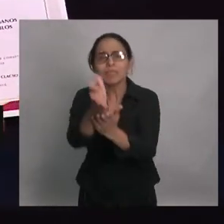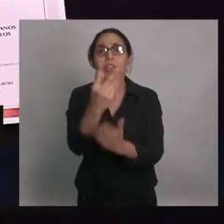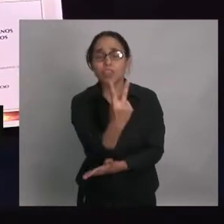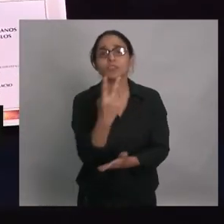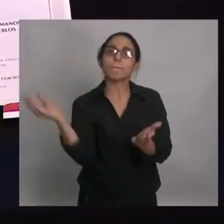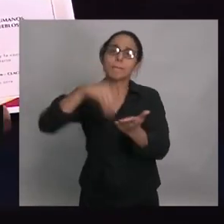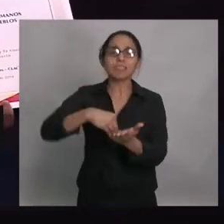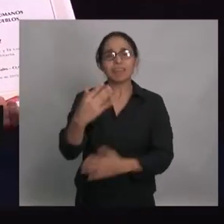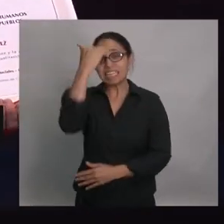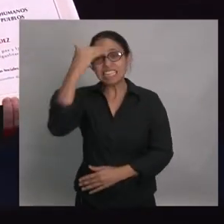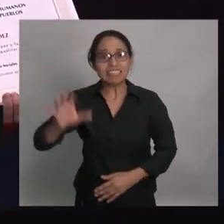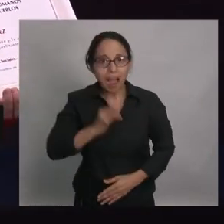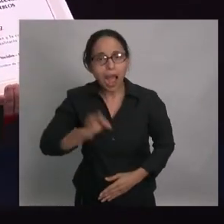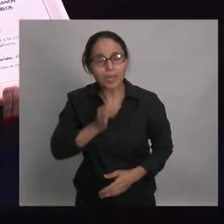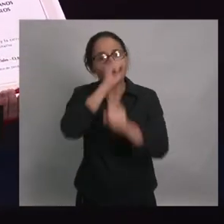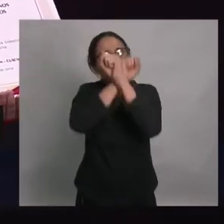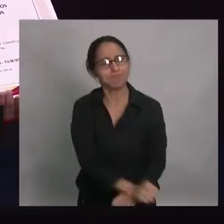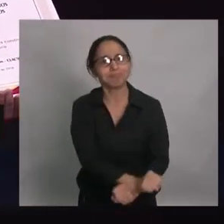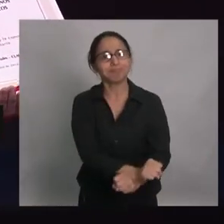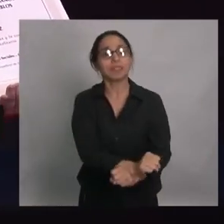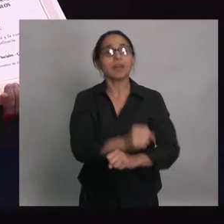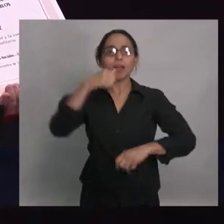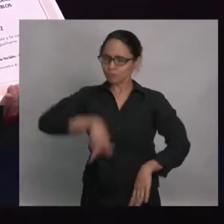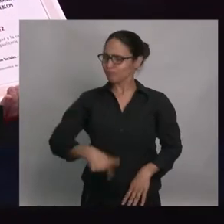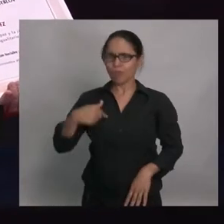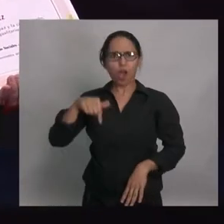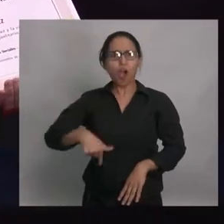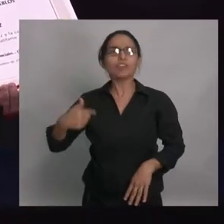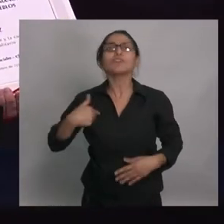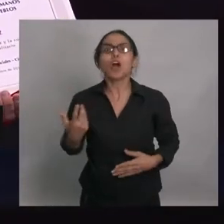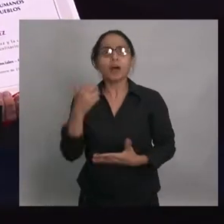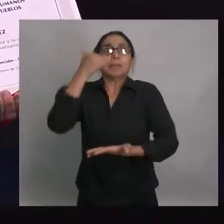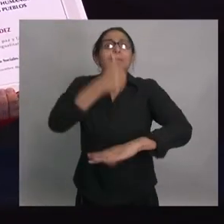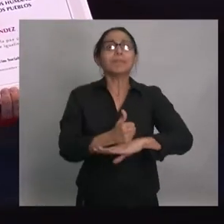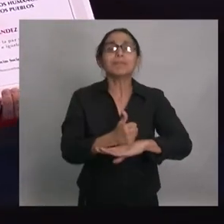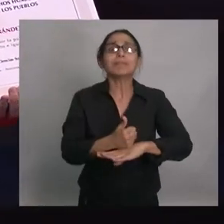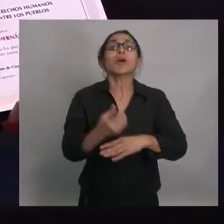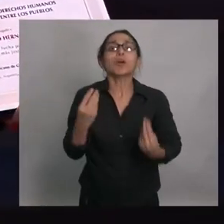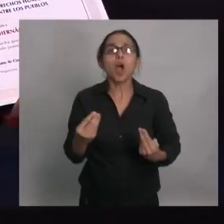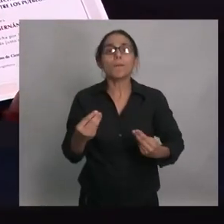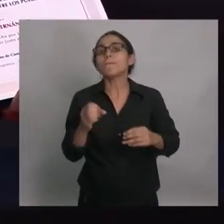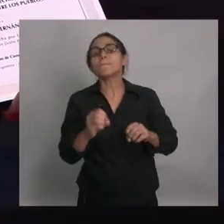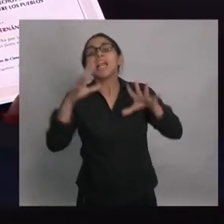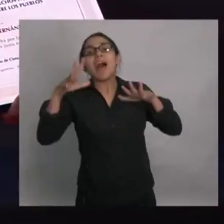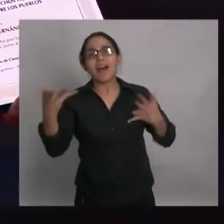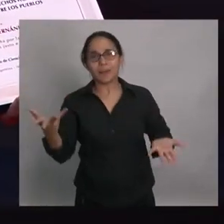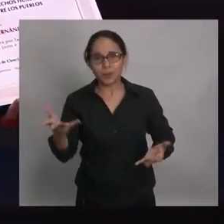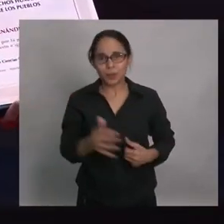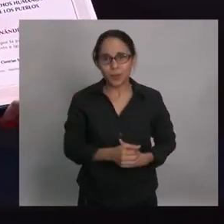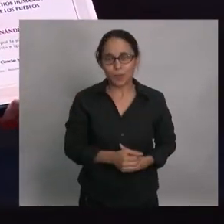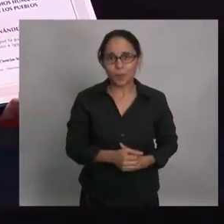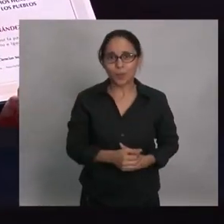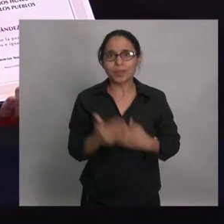consideran que si estoy aquí hoy hablándoles a ustedes es fruto de un milagro yo diría que si es fruto de un milagro